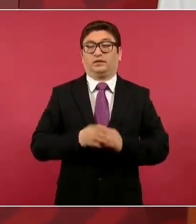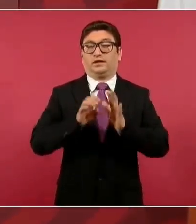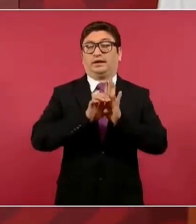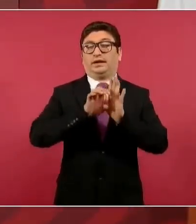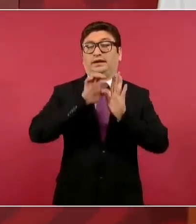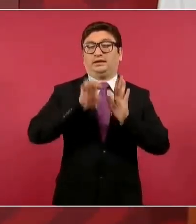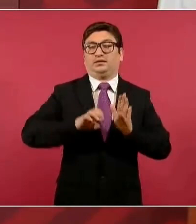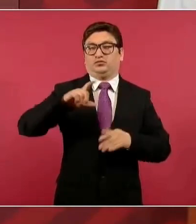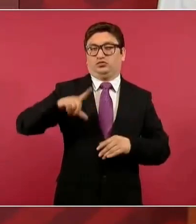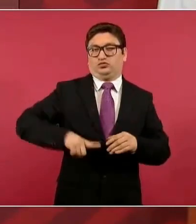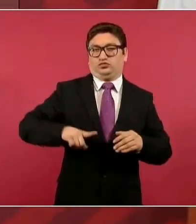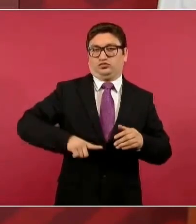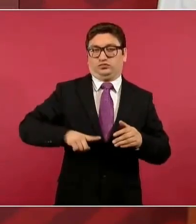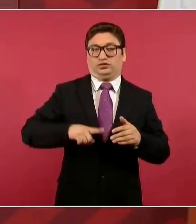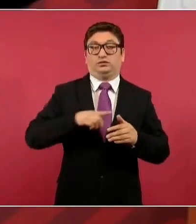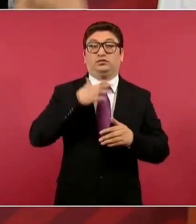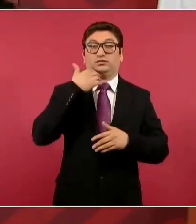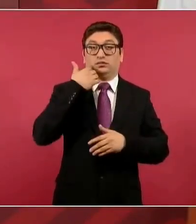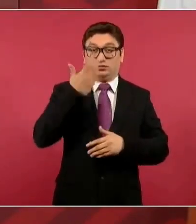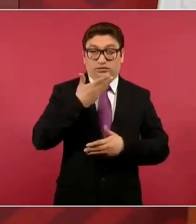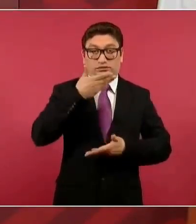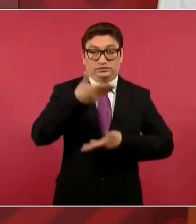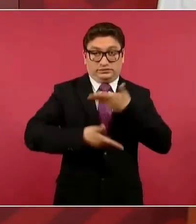dar el servicio de telefonía,